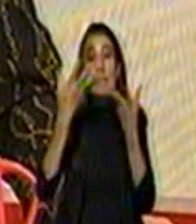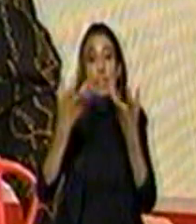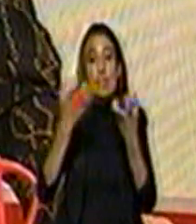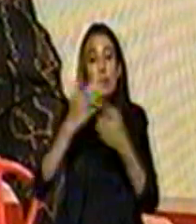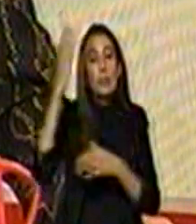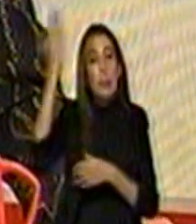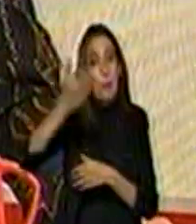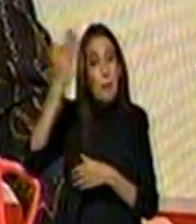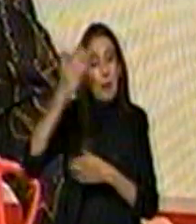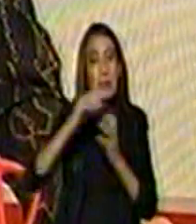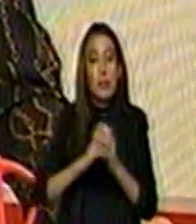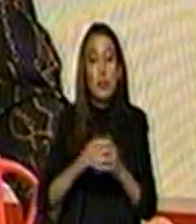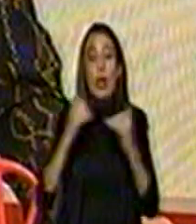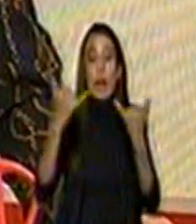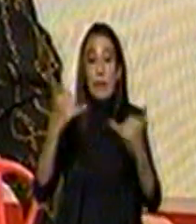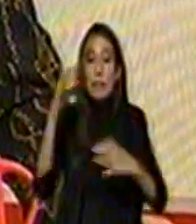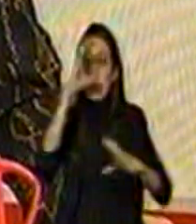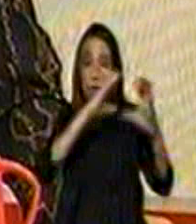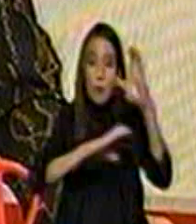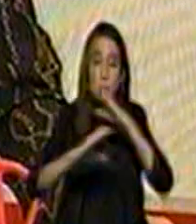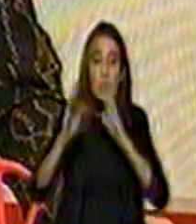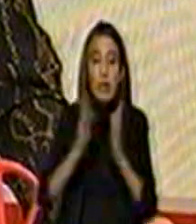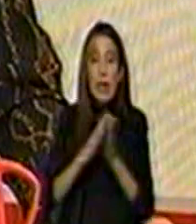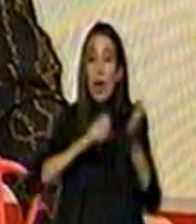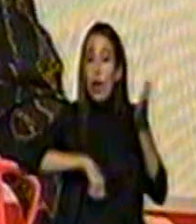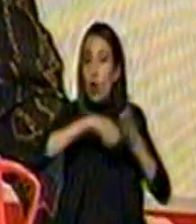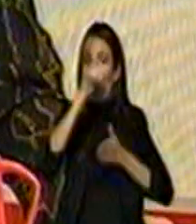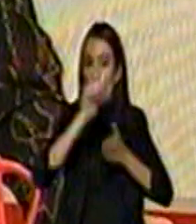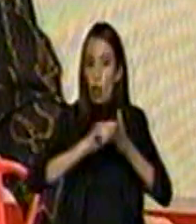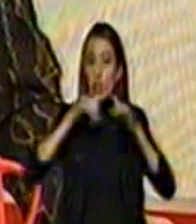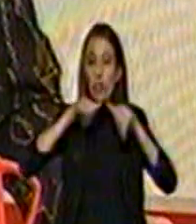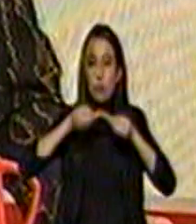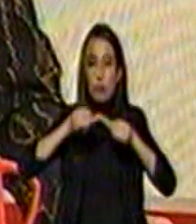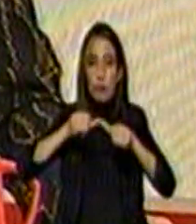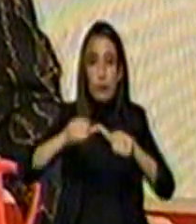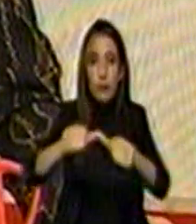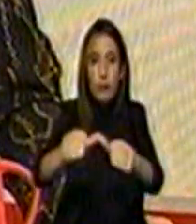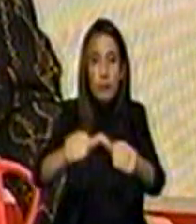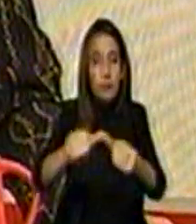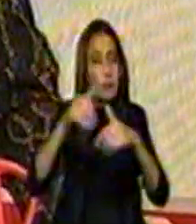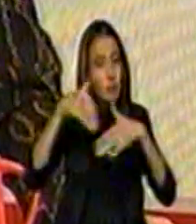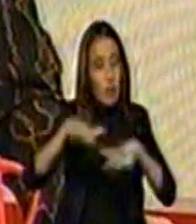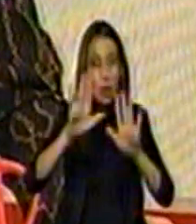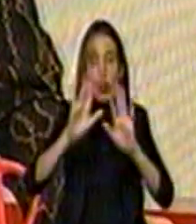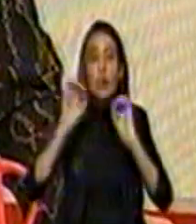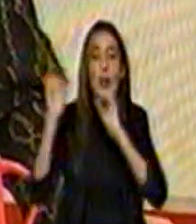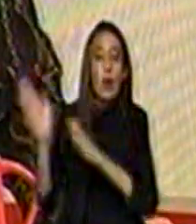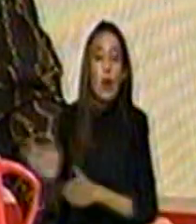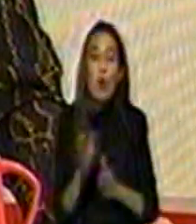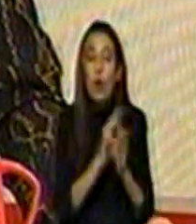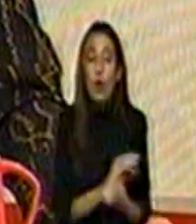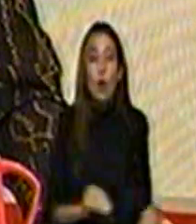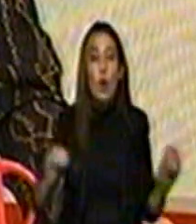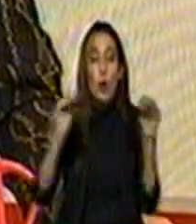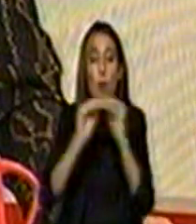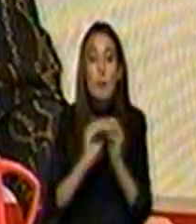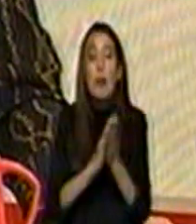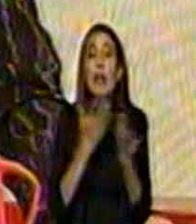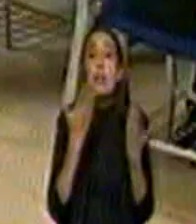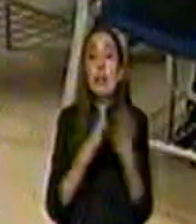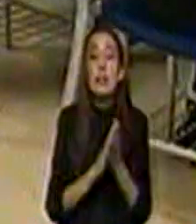otorgar nombramiento definitivo a 15.700 docentes. El 30% de estas vacantes serán para el sector rural.